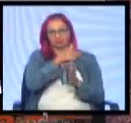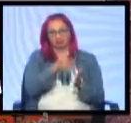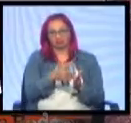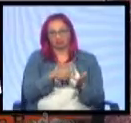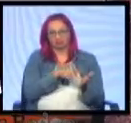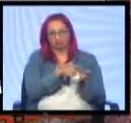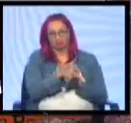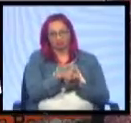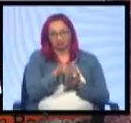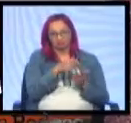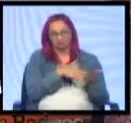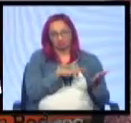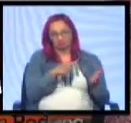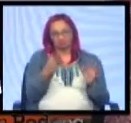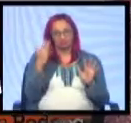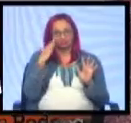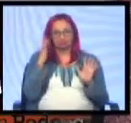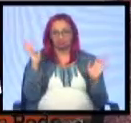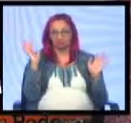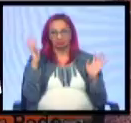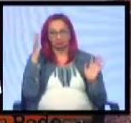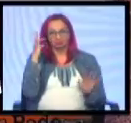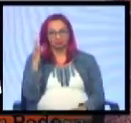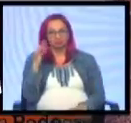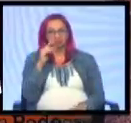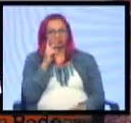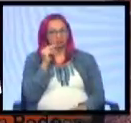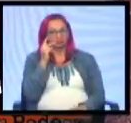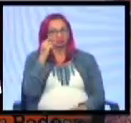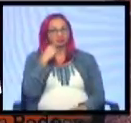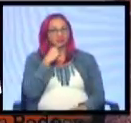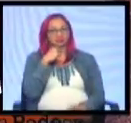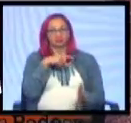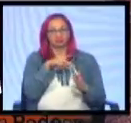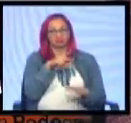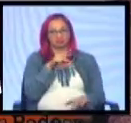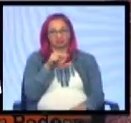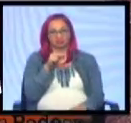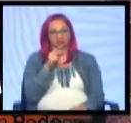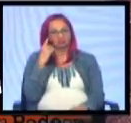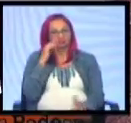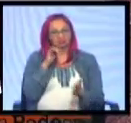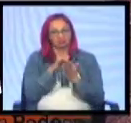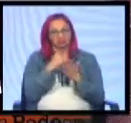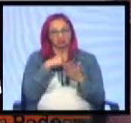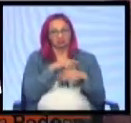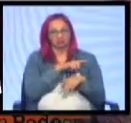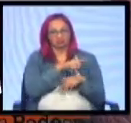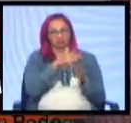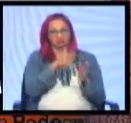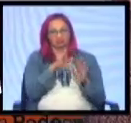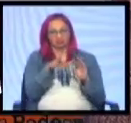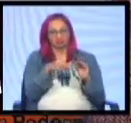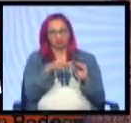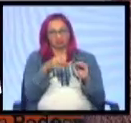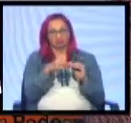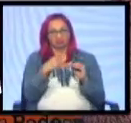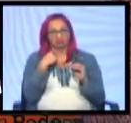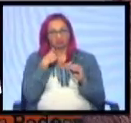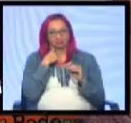le pagan algo? Creemos que no, porque ellos dicen que no les pagan nada, que por eso tienen que vender la lotería, además más